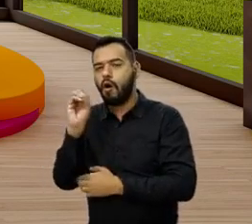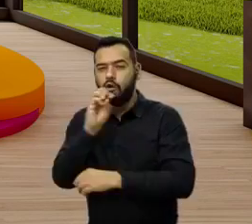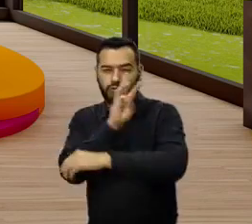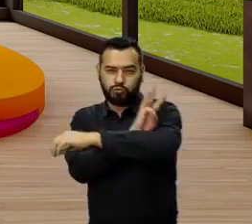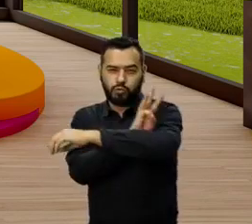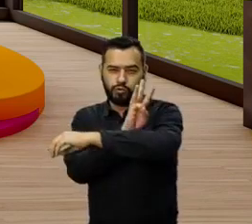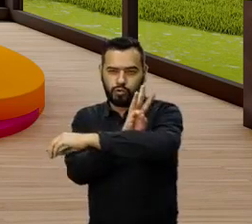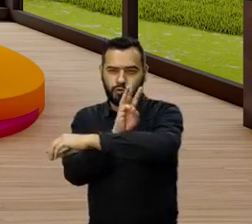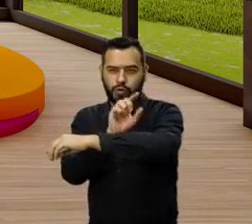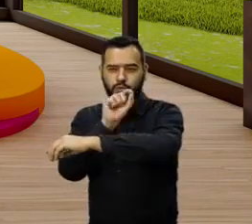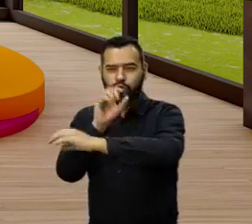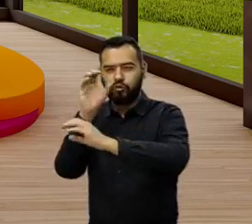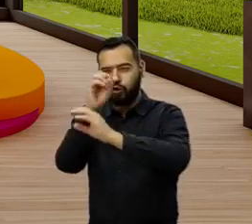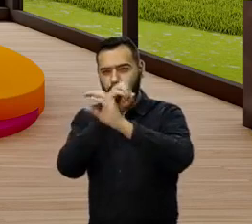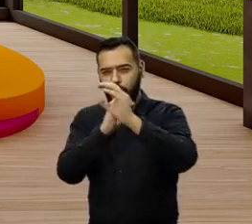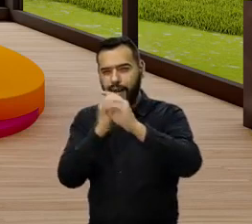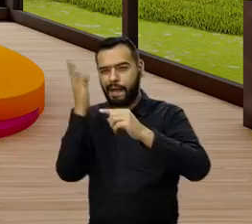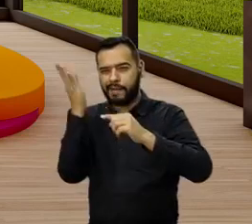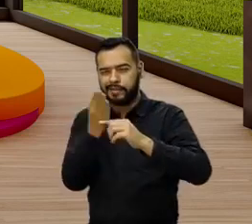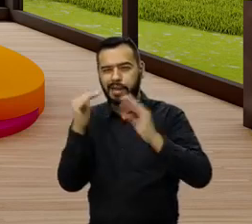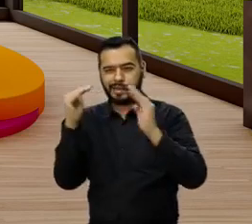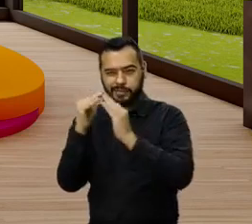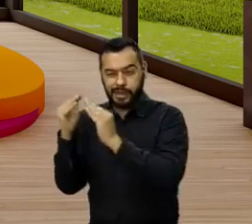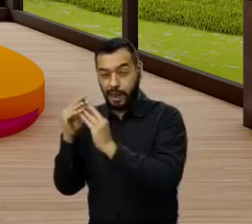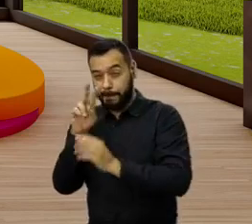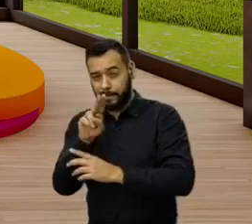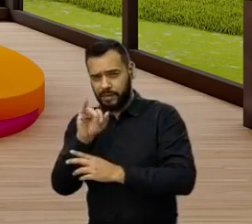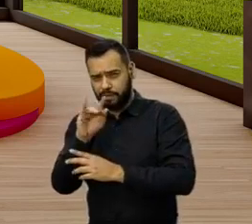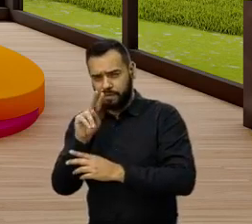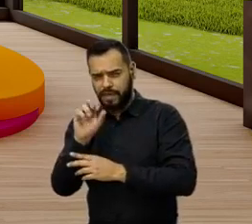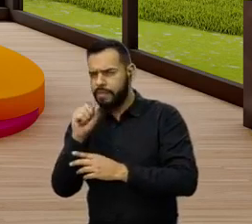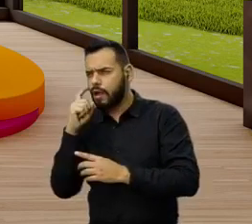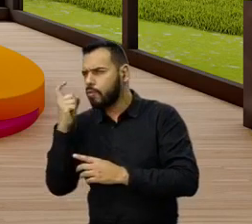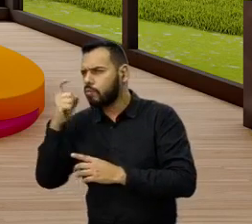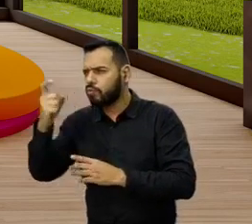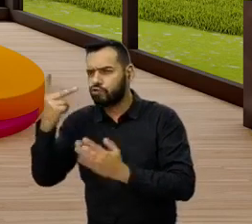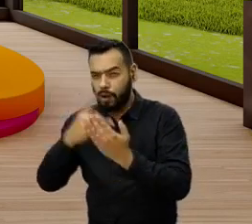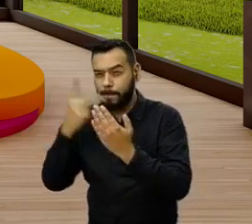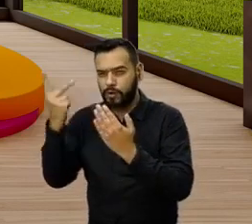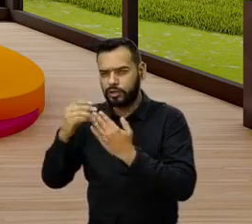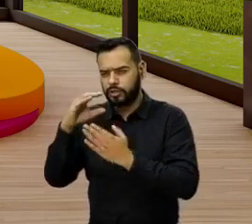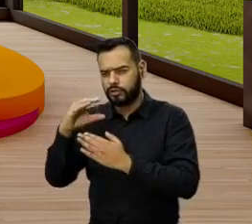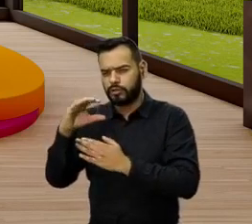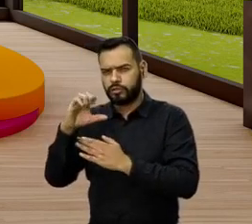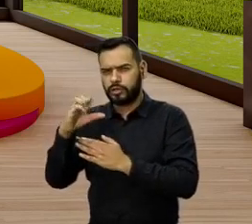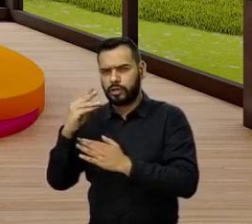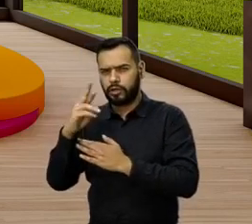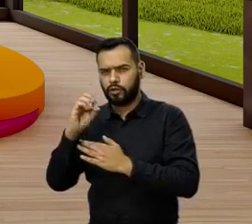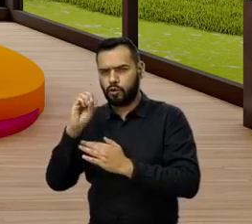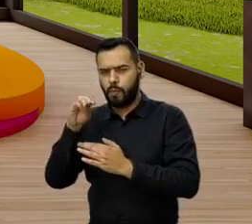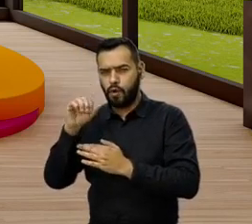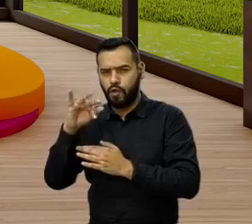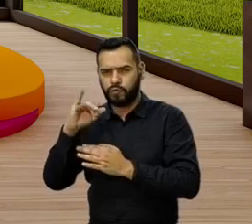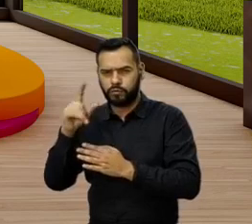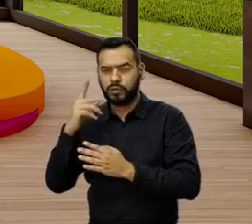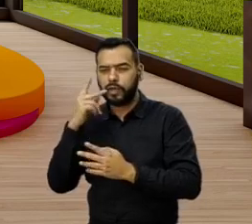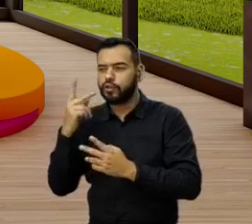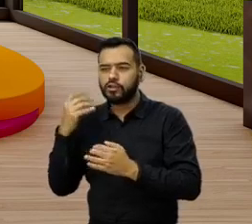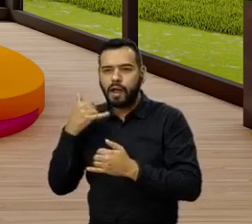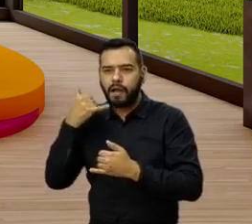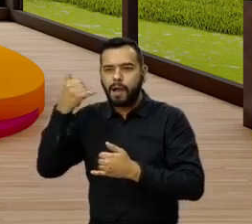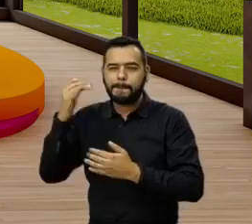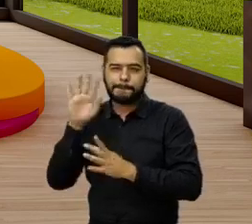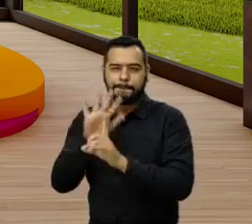www o compensar es las vivienda buscan el proyecto cero monte y estamos con una forma de atención muy buena como es la videoatención